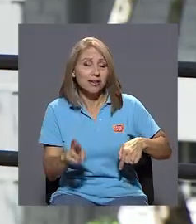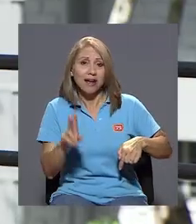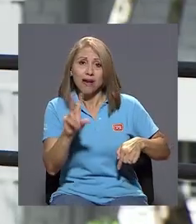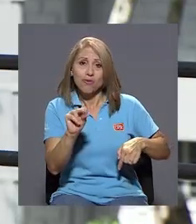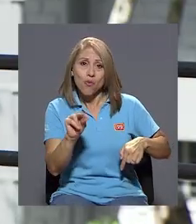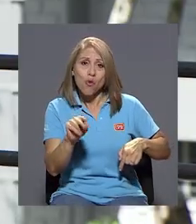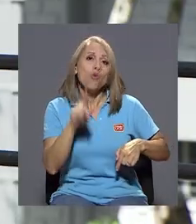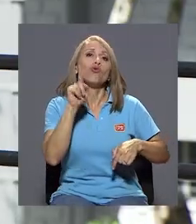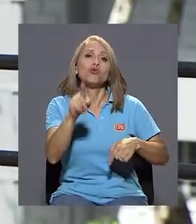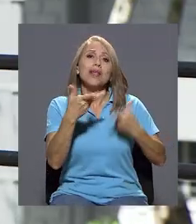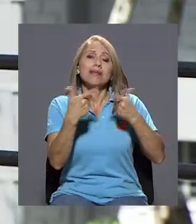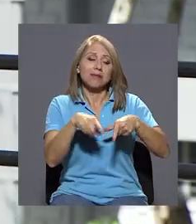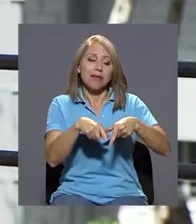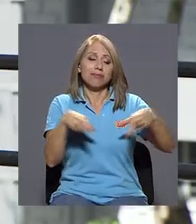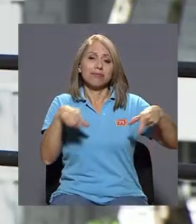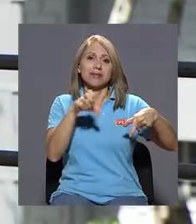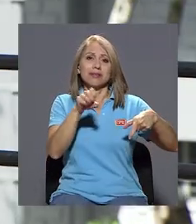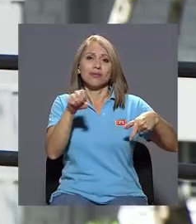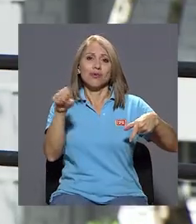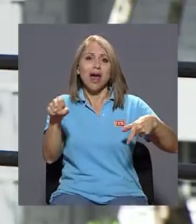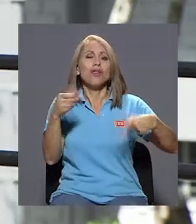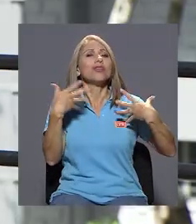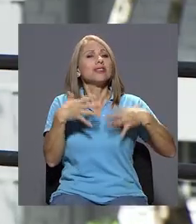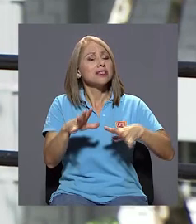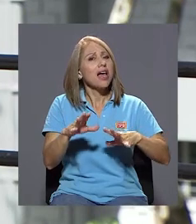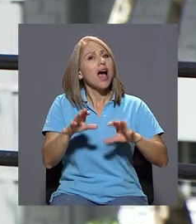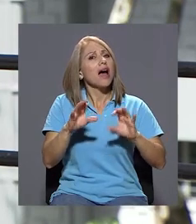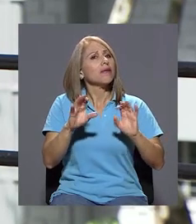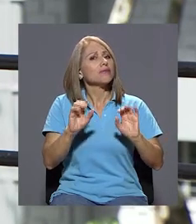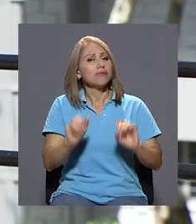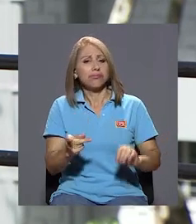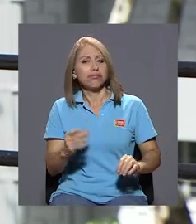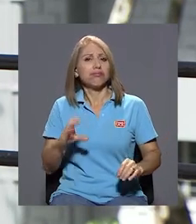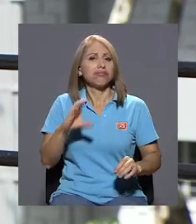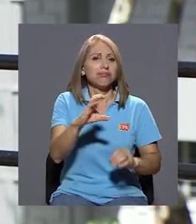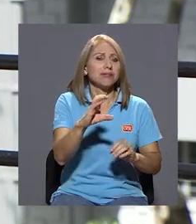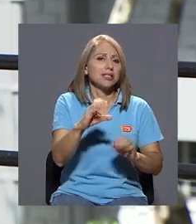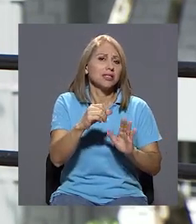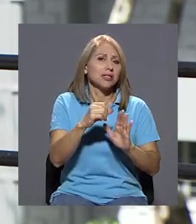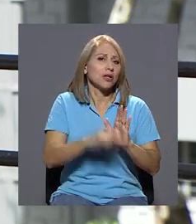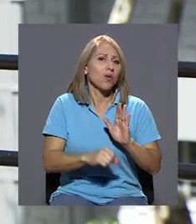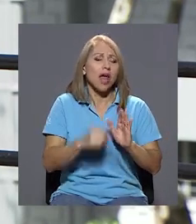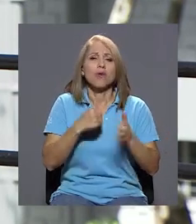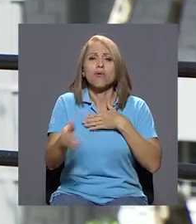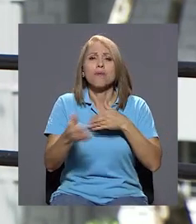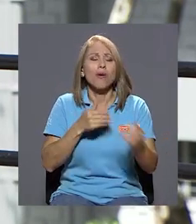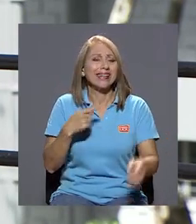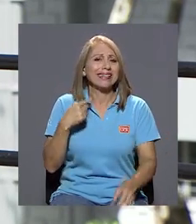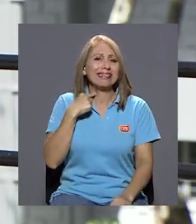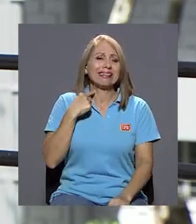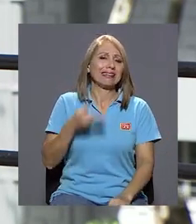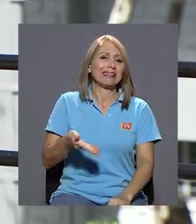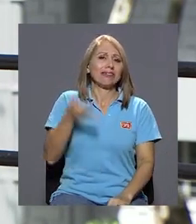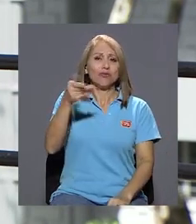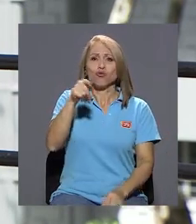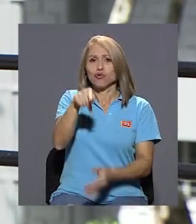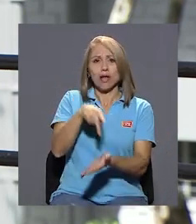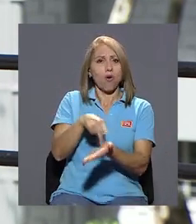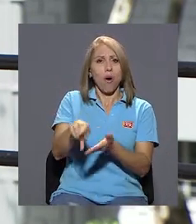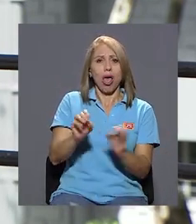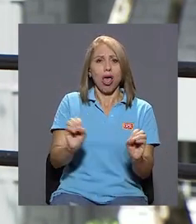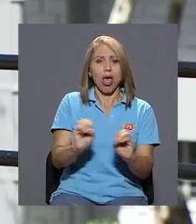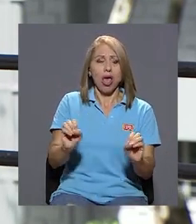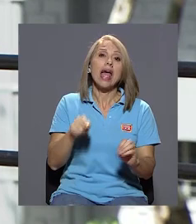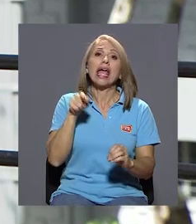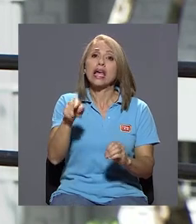En nuestro país usted es asegurado y le cubren la cirugía, así cuesta un montón de dinero, ¿verdad? Entonces eso es